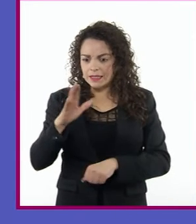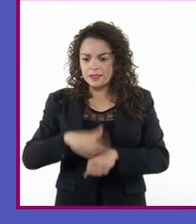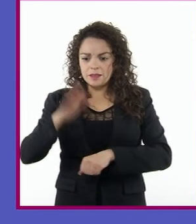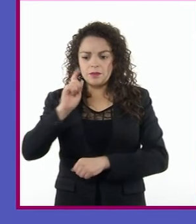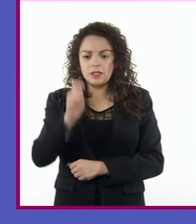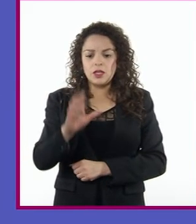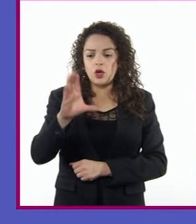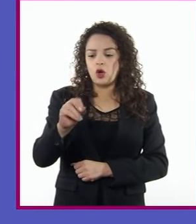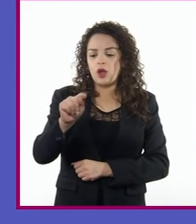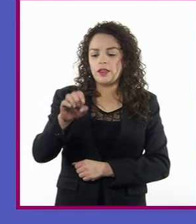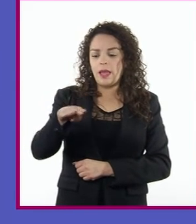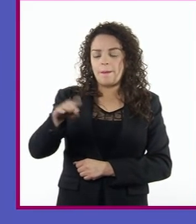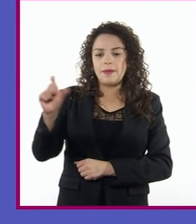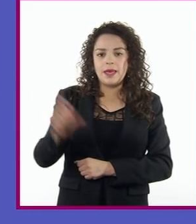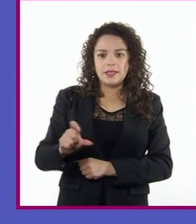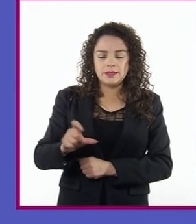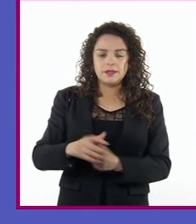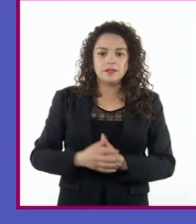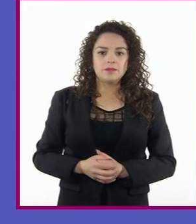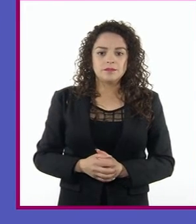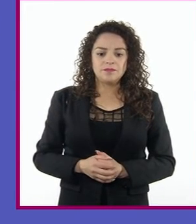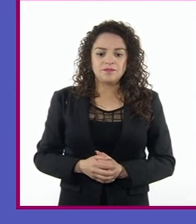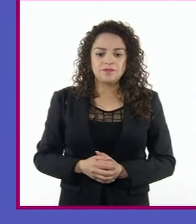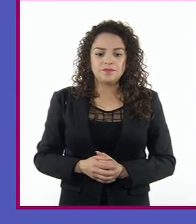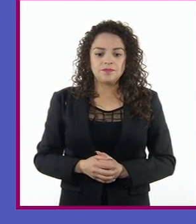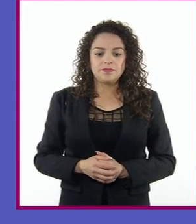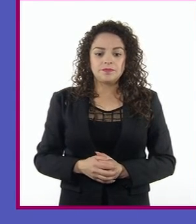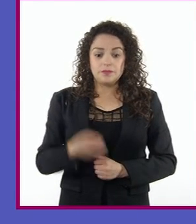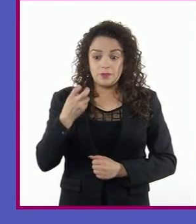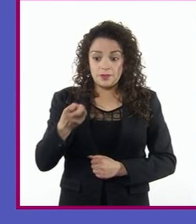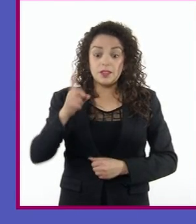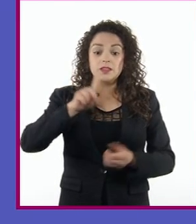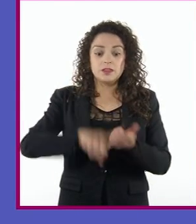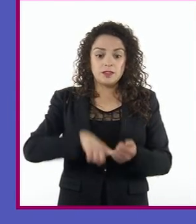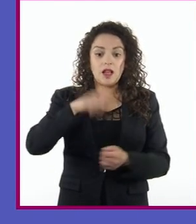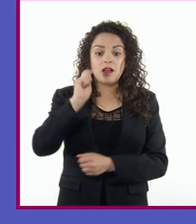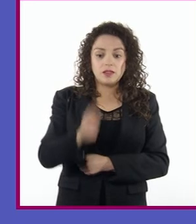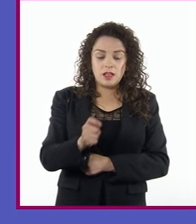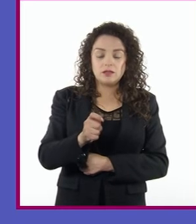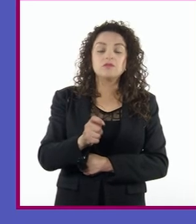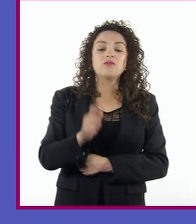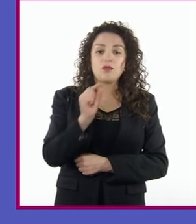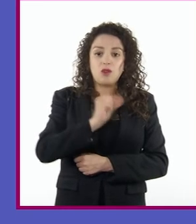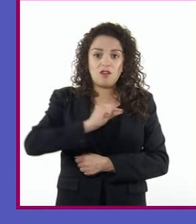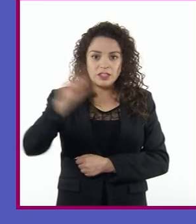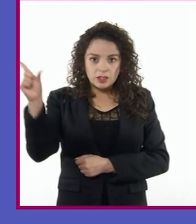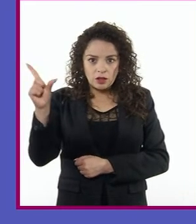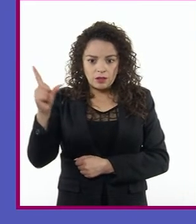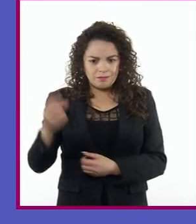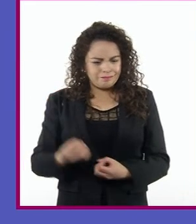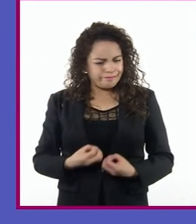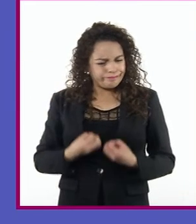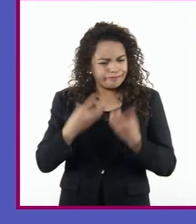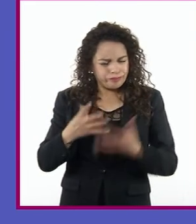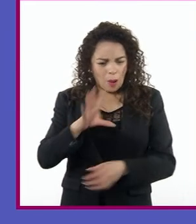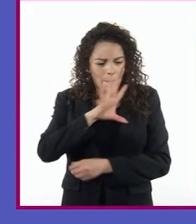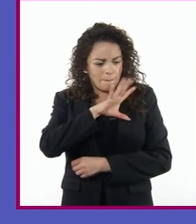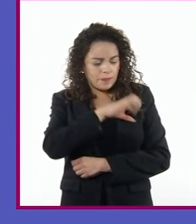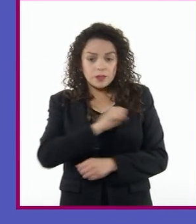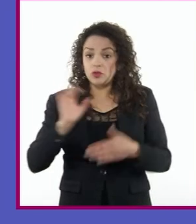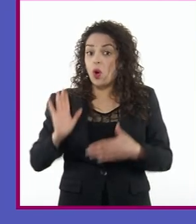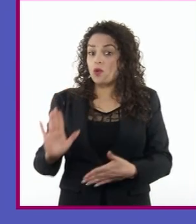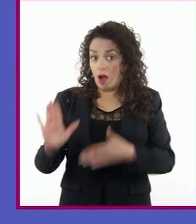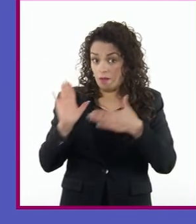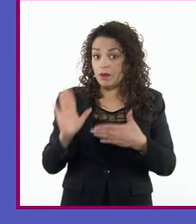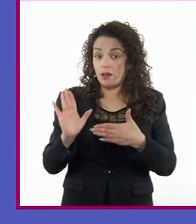Cotemex. Compañía de Teatro México es sinónimo de profesionalismo, entrega, pasión y compromiso.